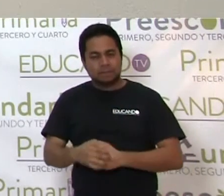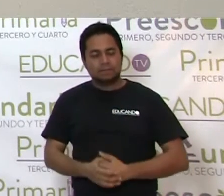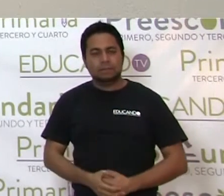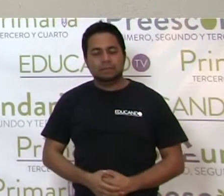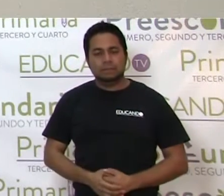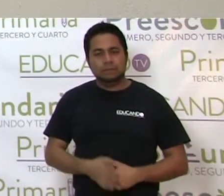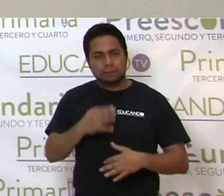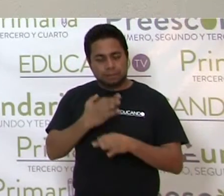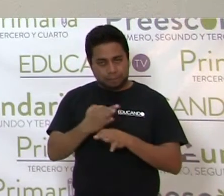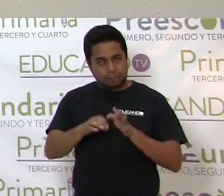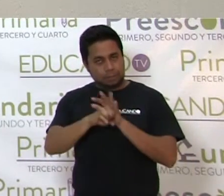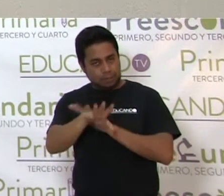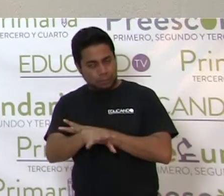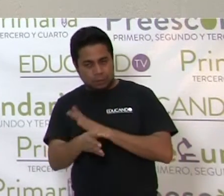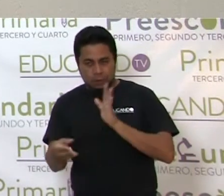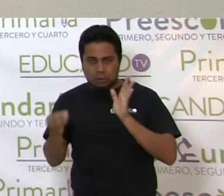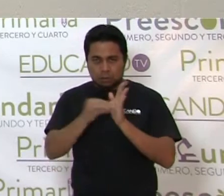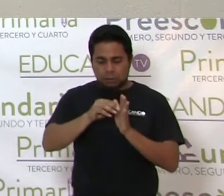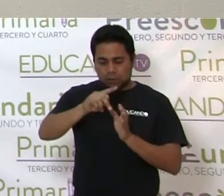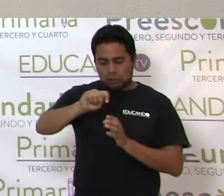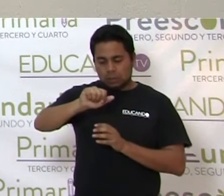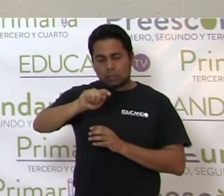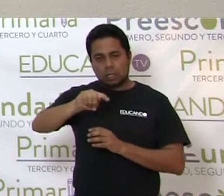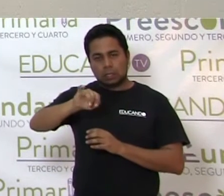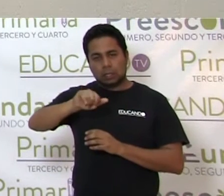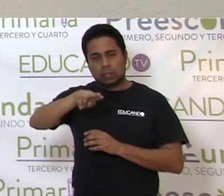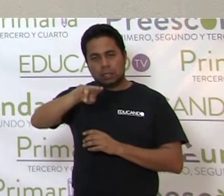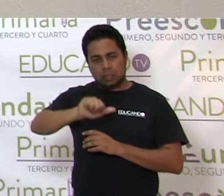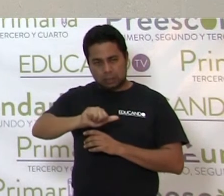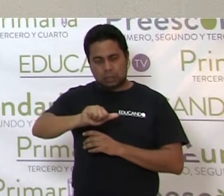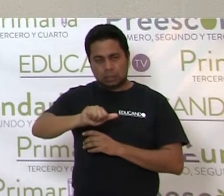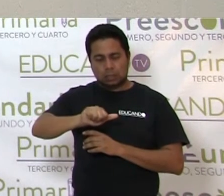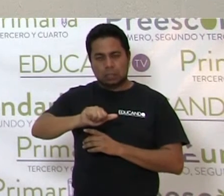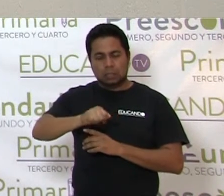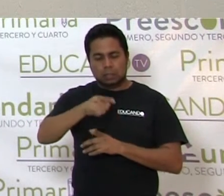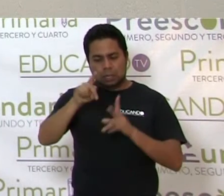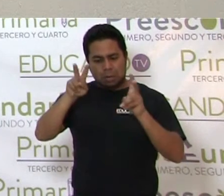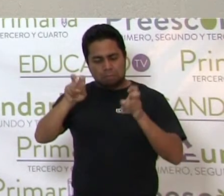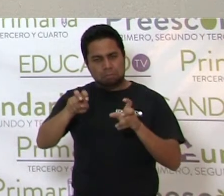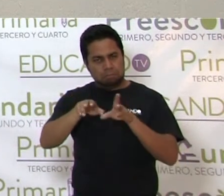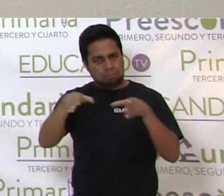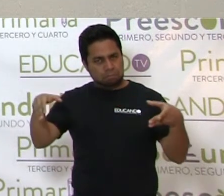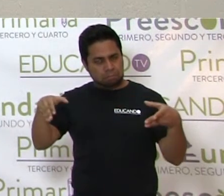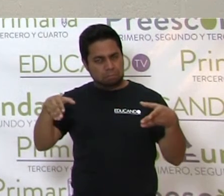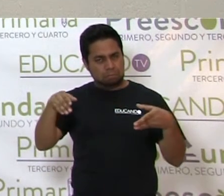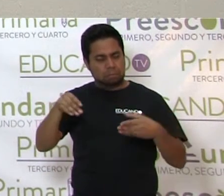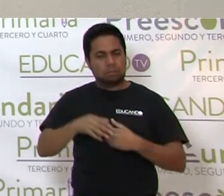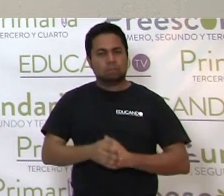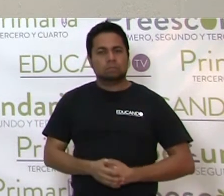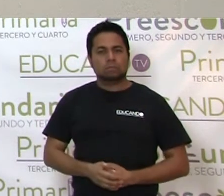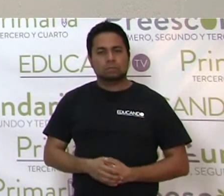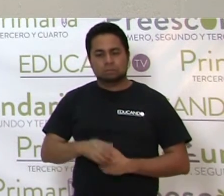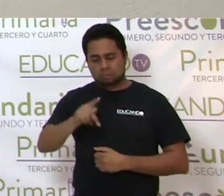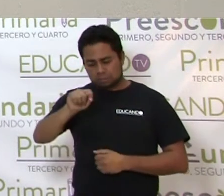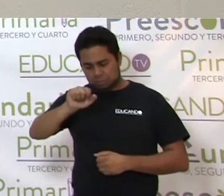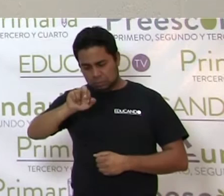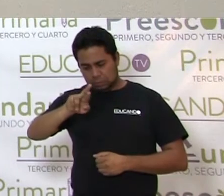En este caso, por ejemplo, ponen Tatiana Butch, que es la autora, y el título del cuento, que es Tarciso